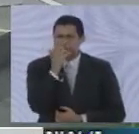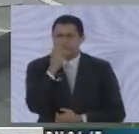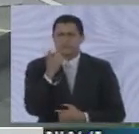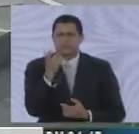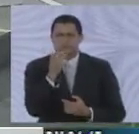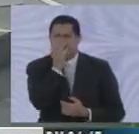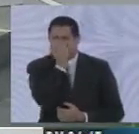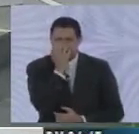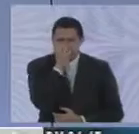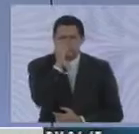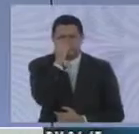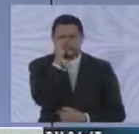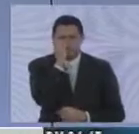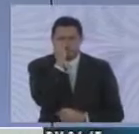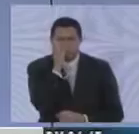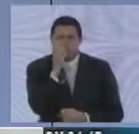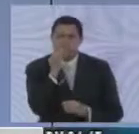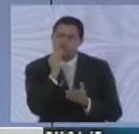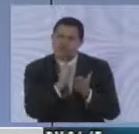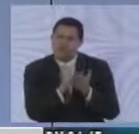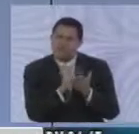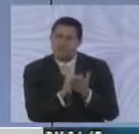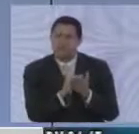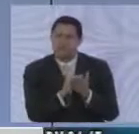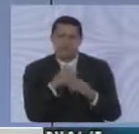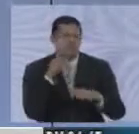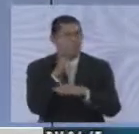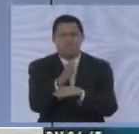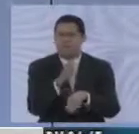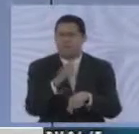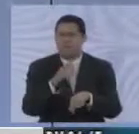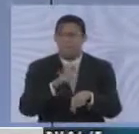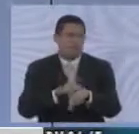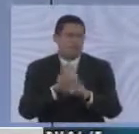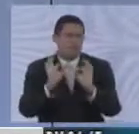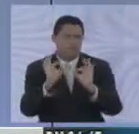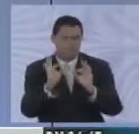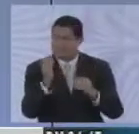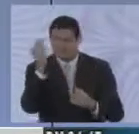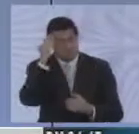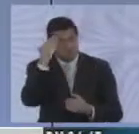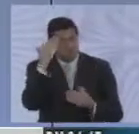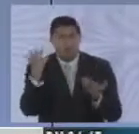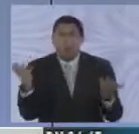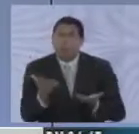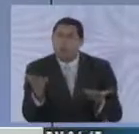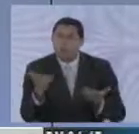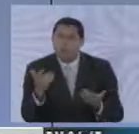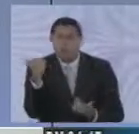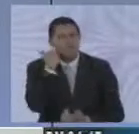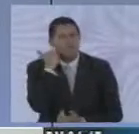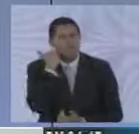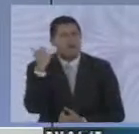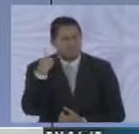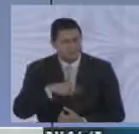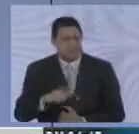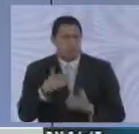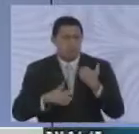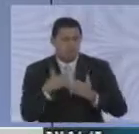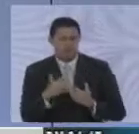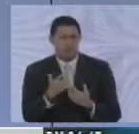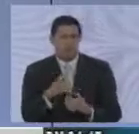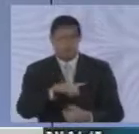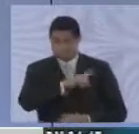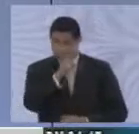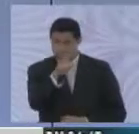tipo de alergia, pero muchas veces no asistimos, digamos, a un especialista y no sabemos realmente cuál es la patología que padecemos.